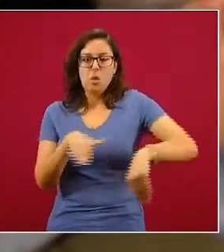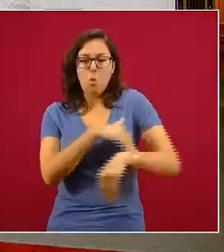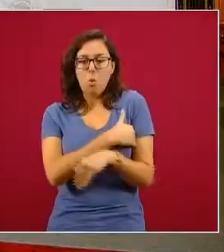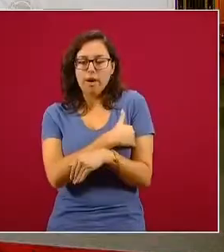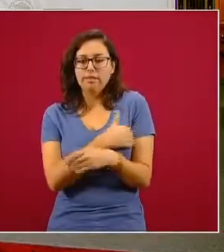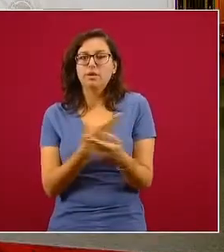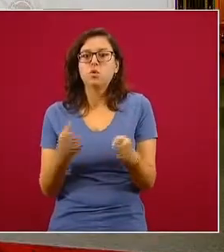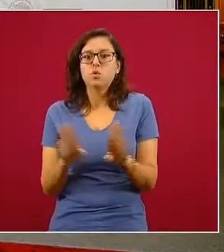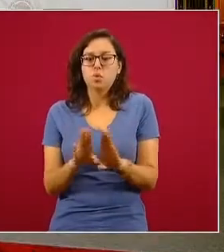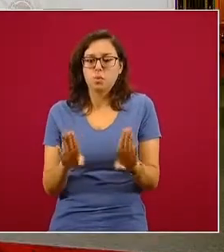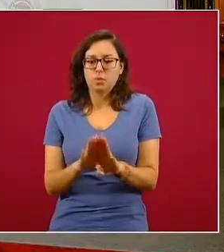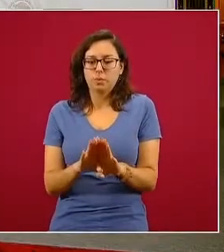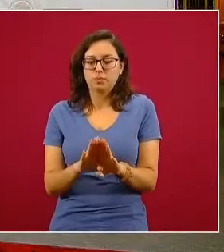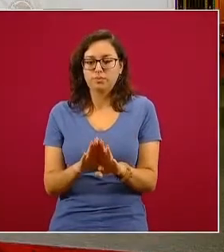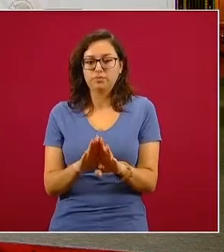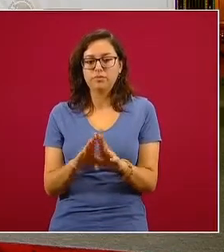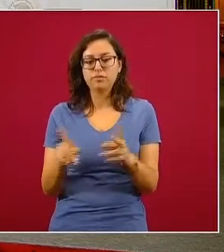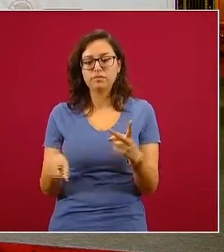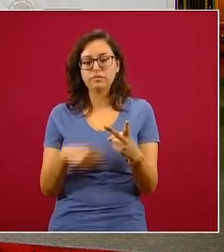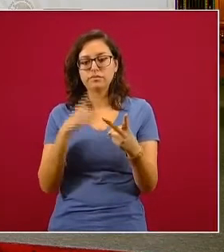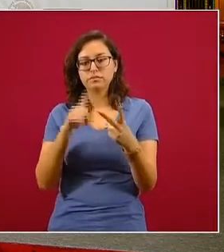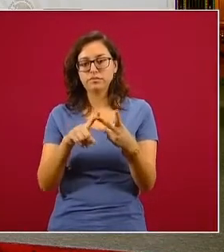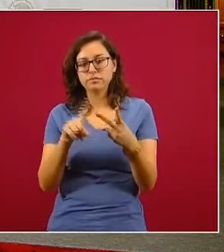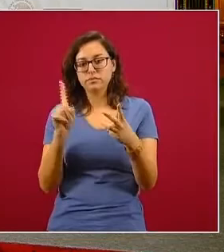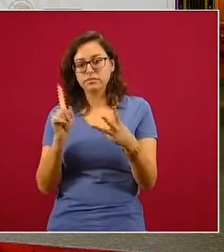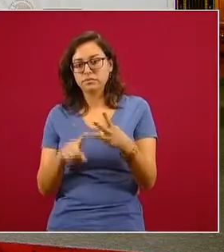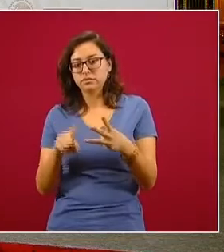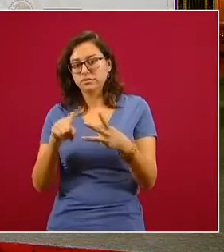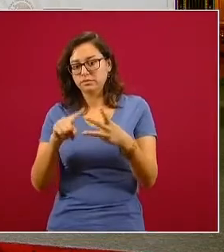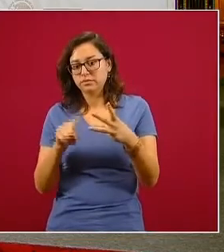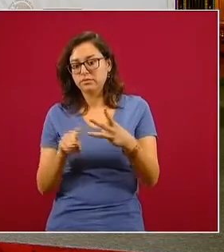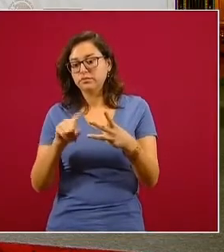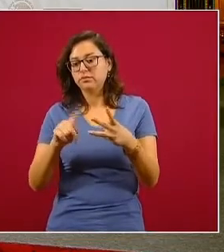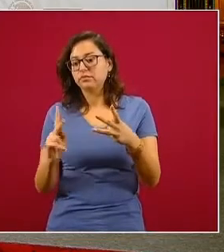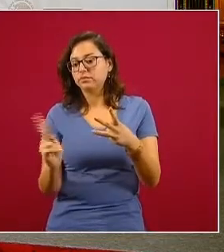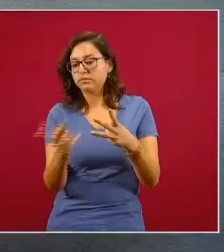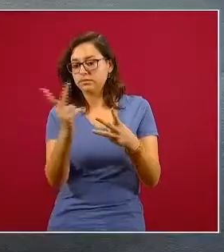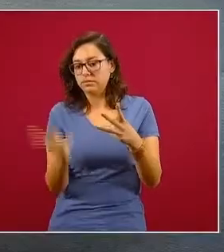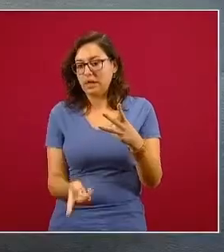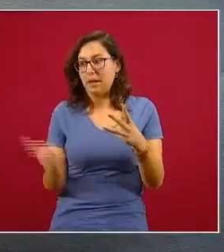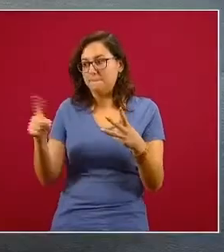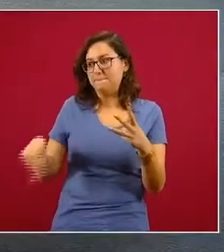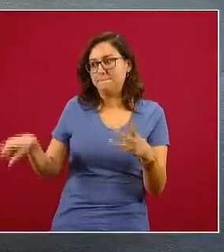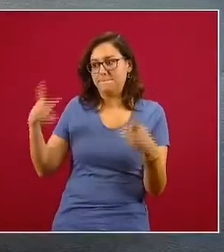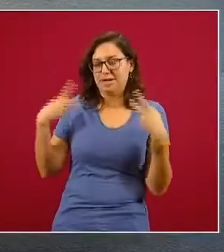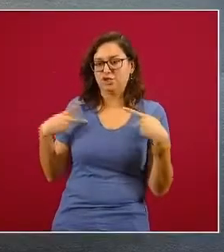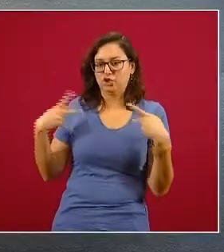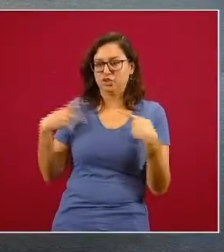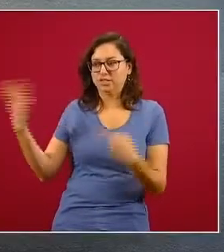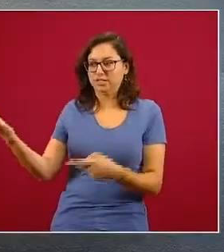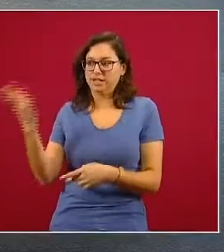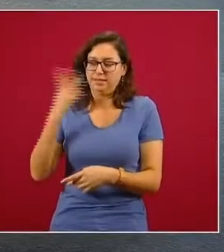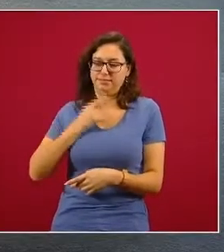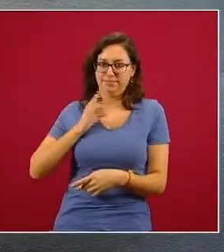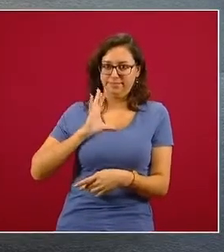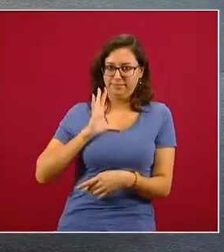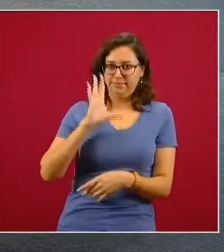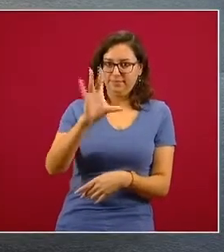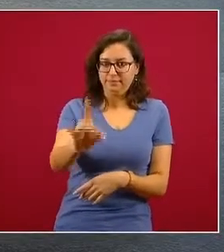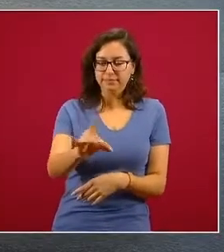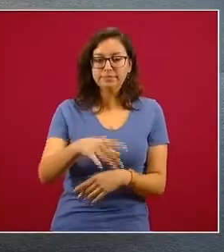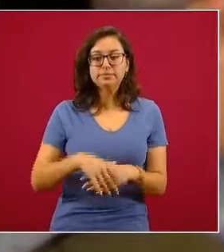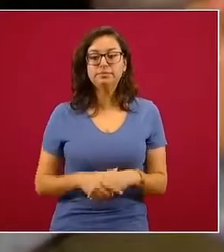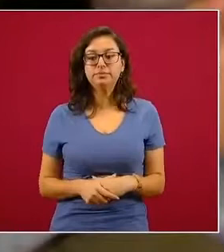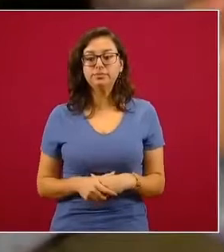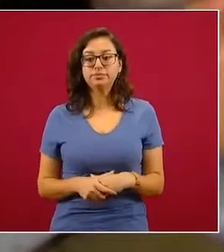sector. También 2 preguntas por parte de las personas que nos ven. ¿Cuáles son las recomendaciones para la